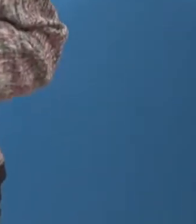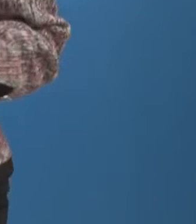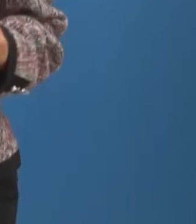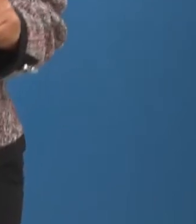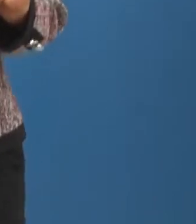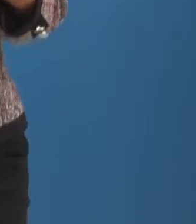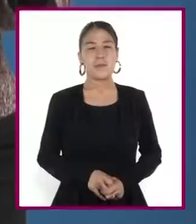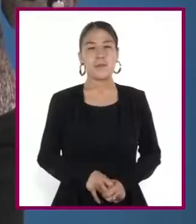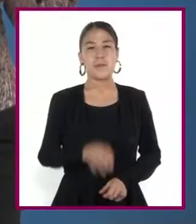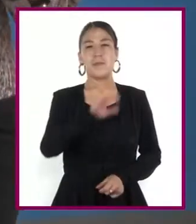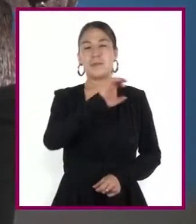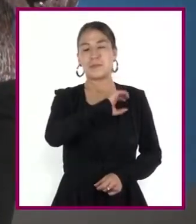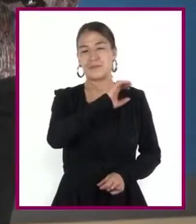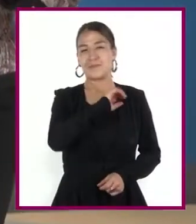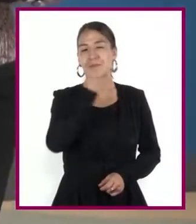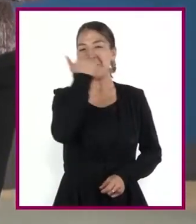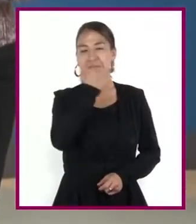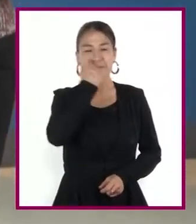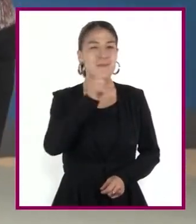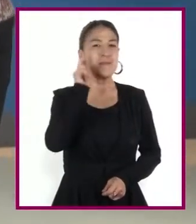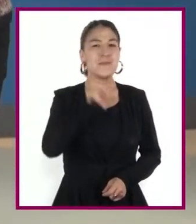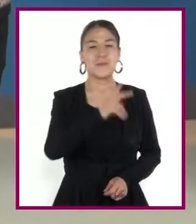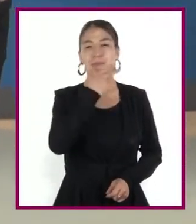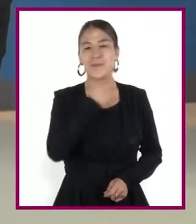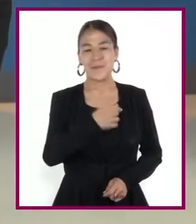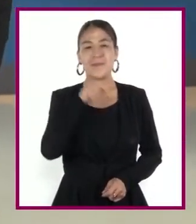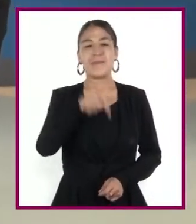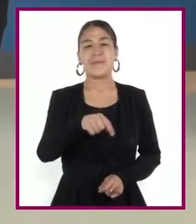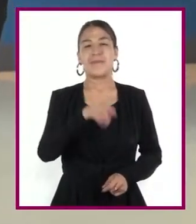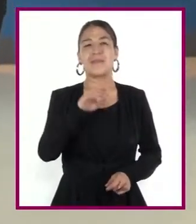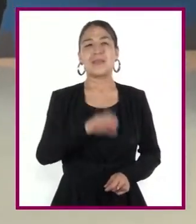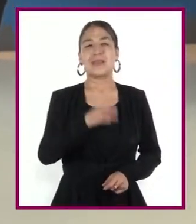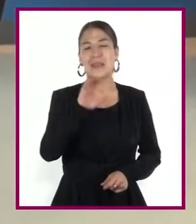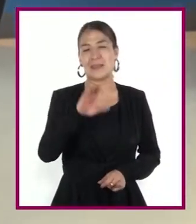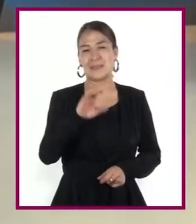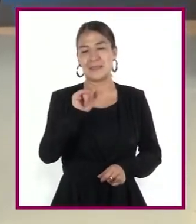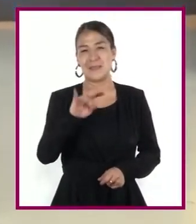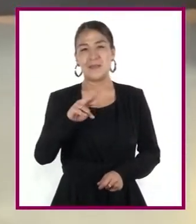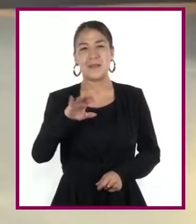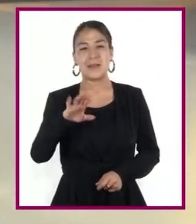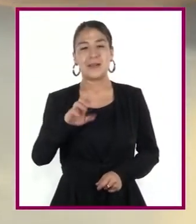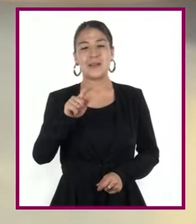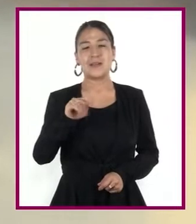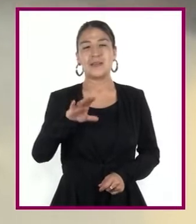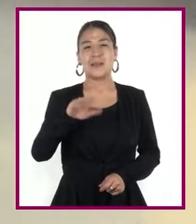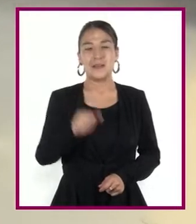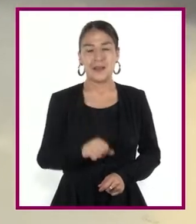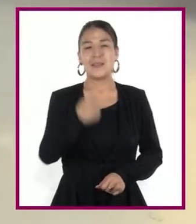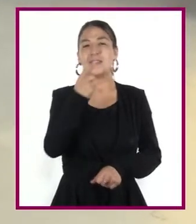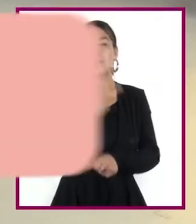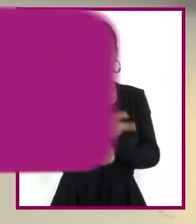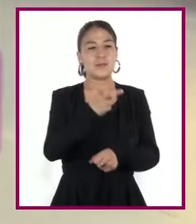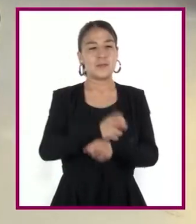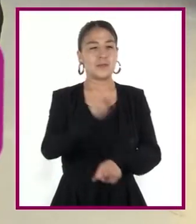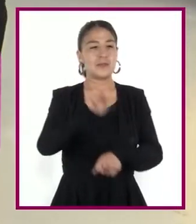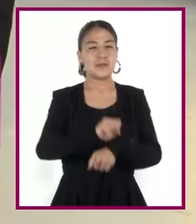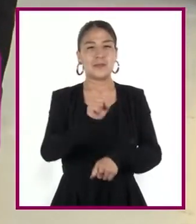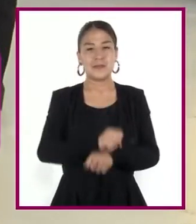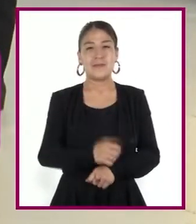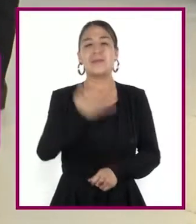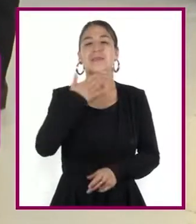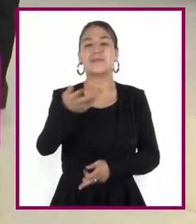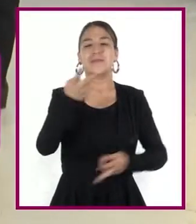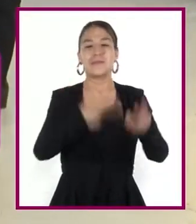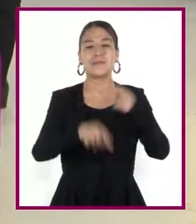queridas alumnas y alumnos de la asignatura Formación Cívica y Ética de segundo grado. Les doy nuevamente la bienvenida a este acompañamiento